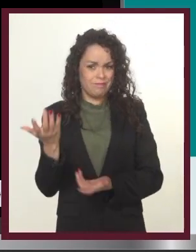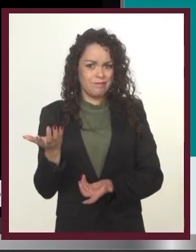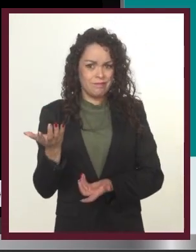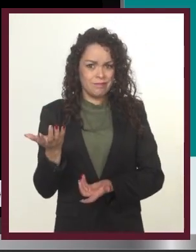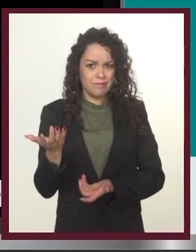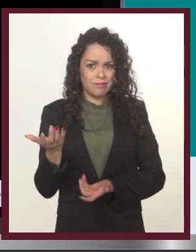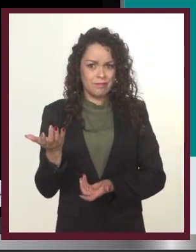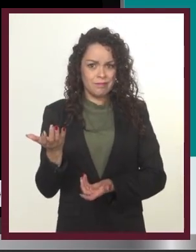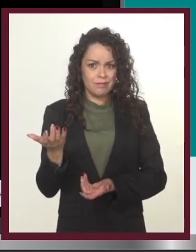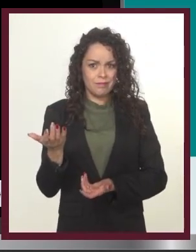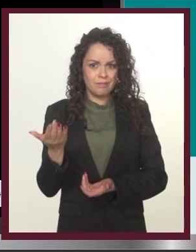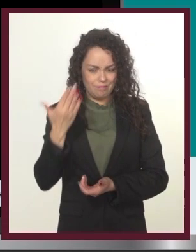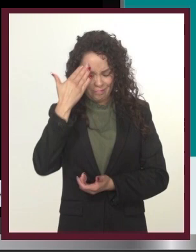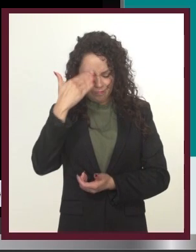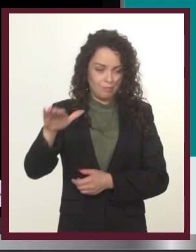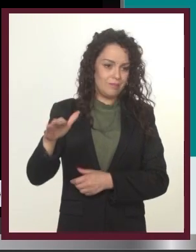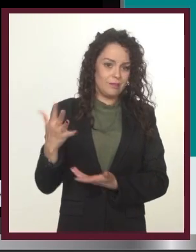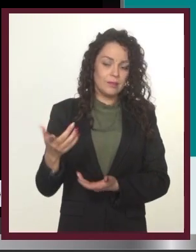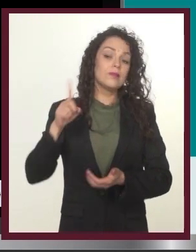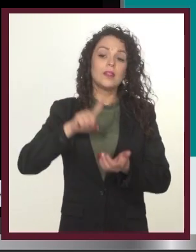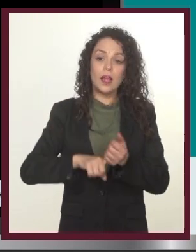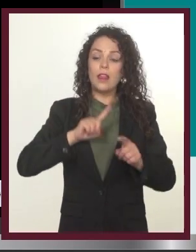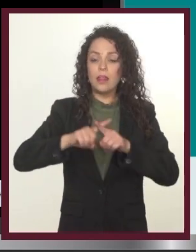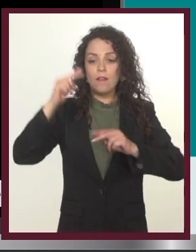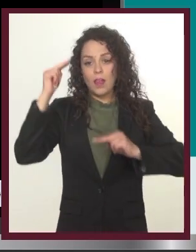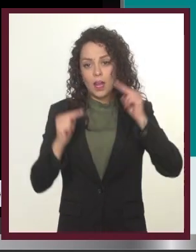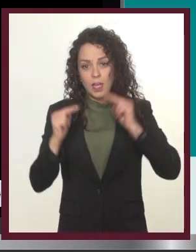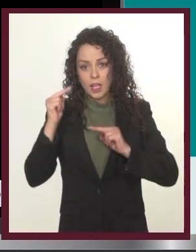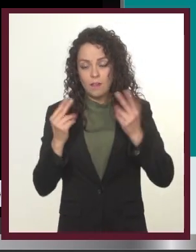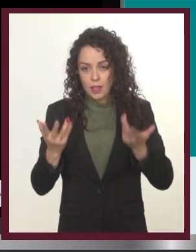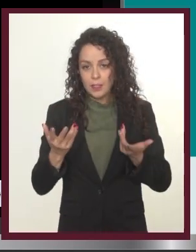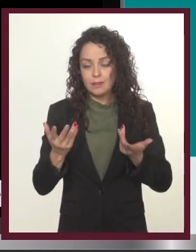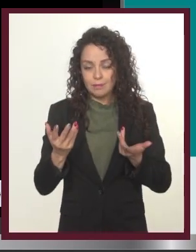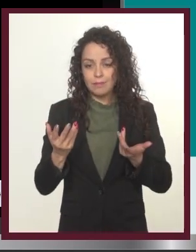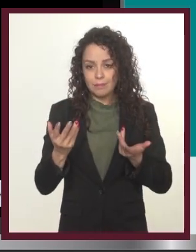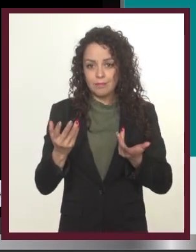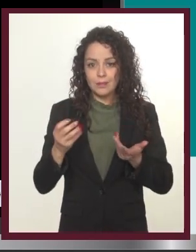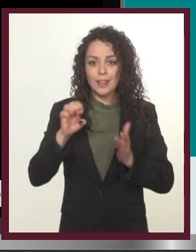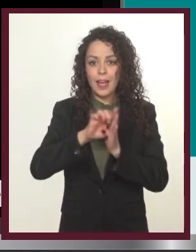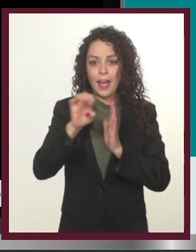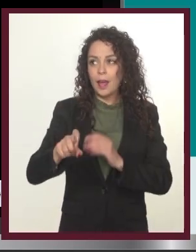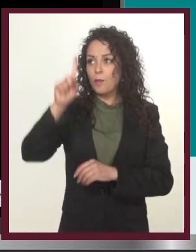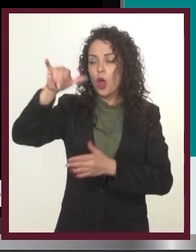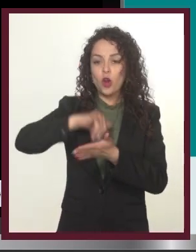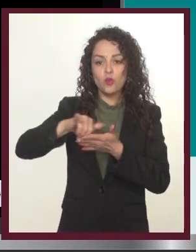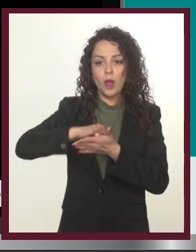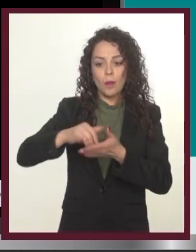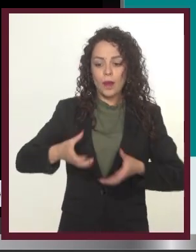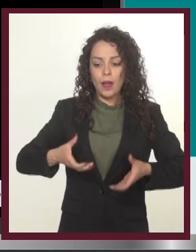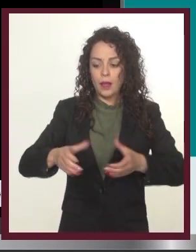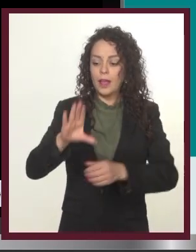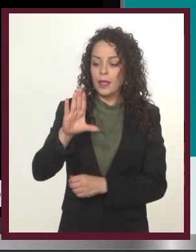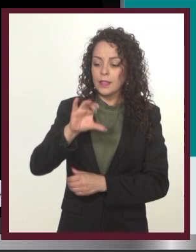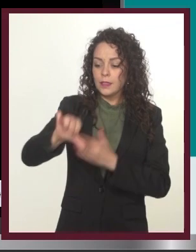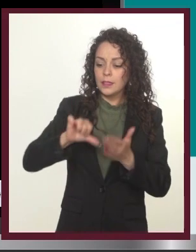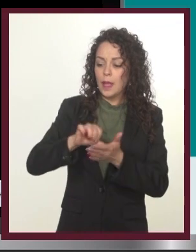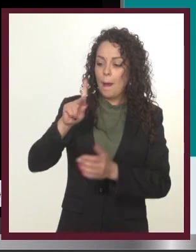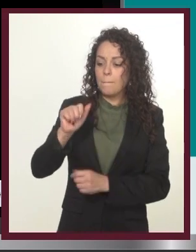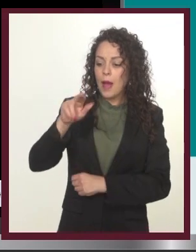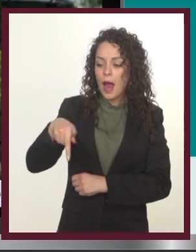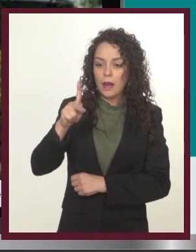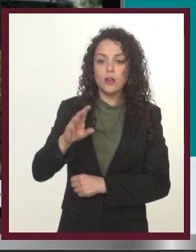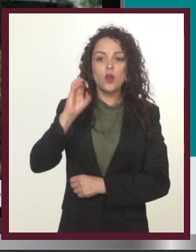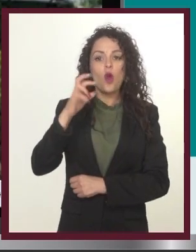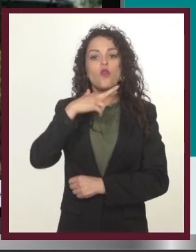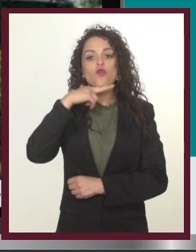Una suma de construcciones, y lo es a nivel de todas las construcciones del mundo. Es como el Central Park de Nueva York, o los foros